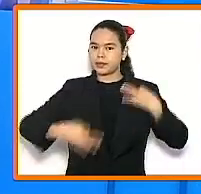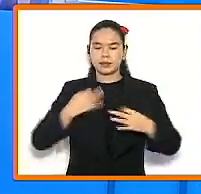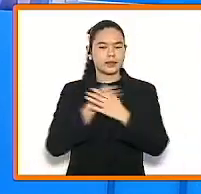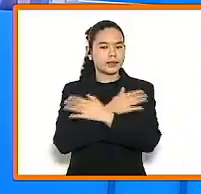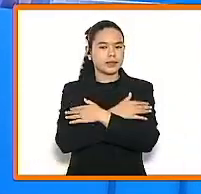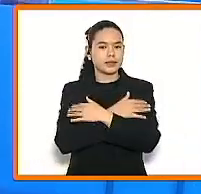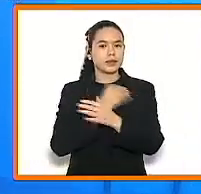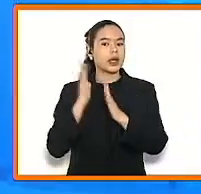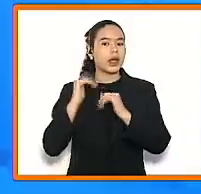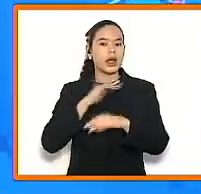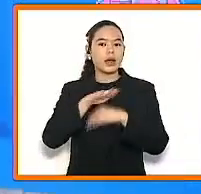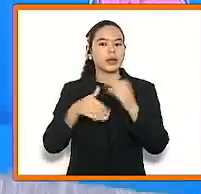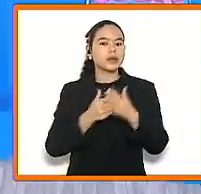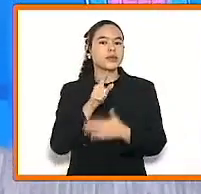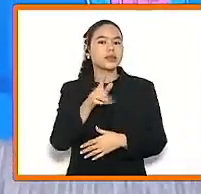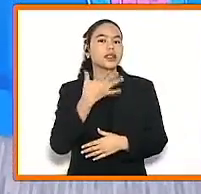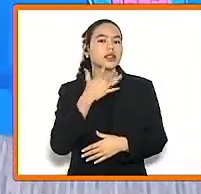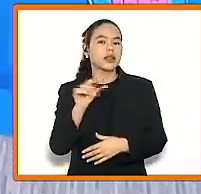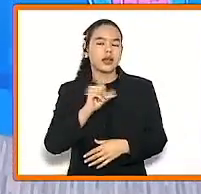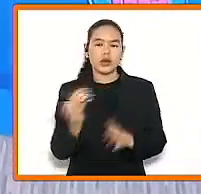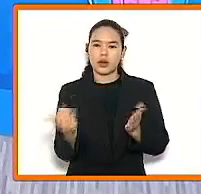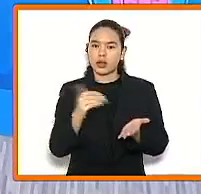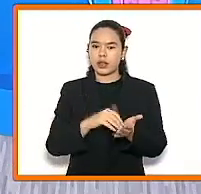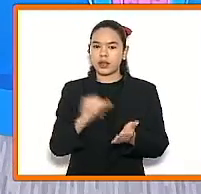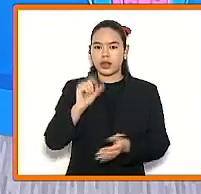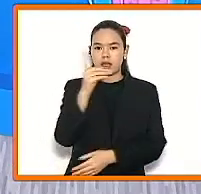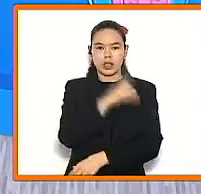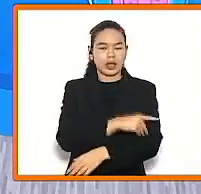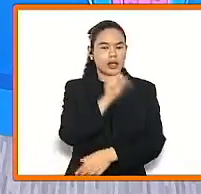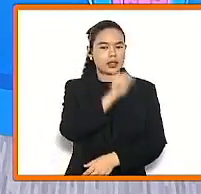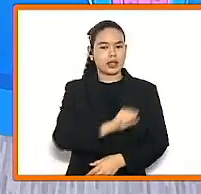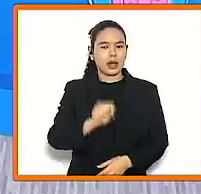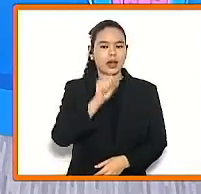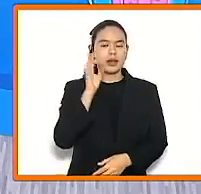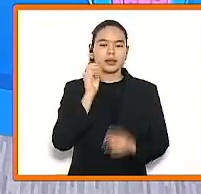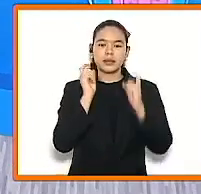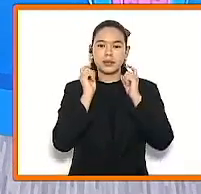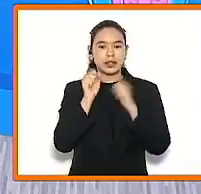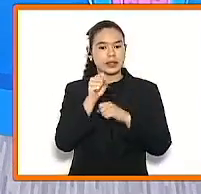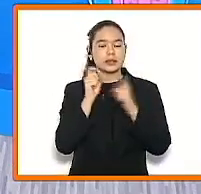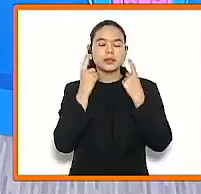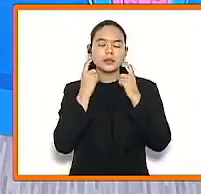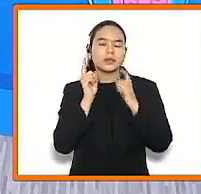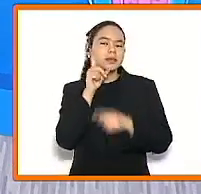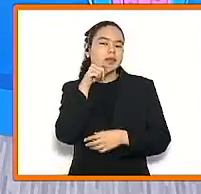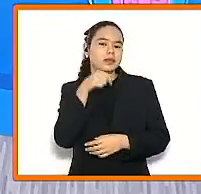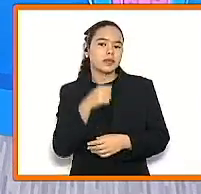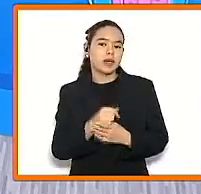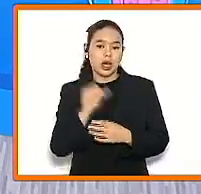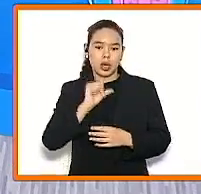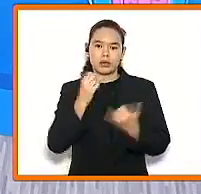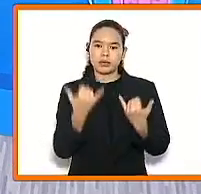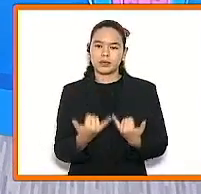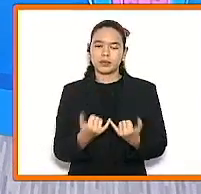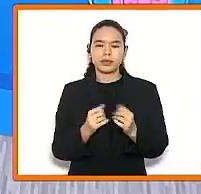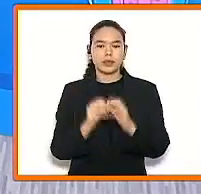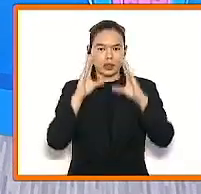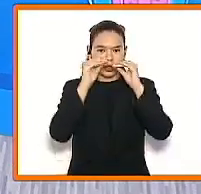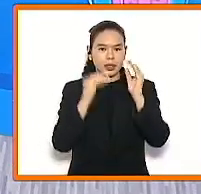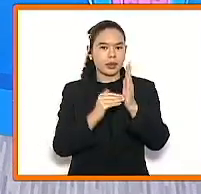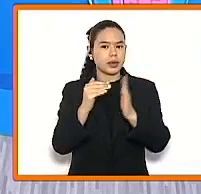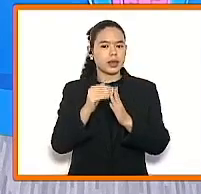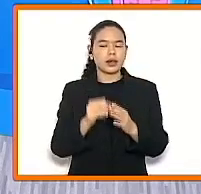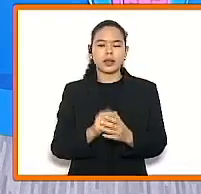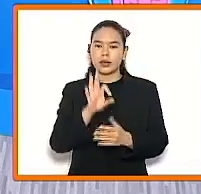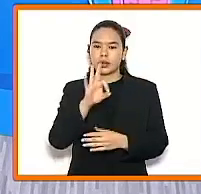Esperamos haberte dado muchísima suerte una vez más en este día sábado, Francini. Así es, Tatiana, y los esperamos en nuestra noche millonaria a las 9 en punto de la